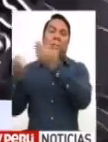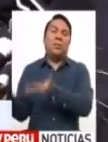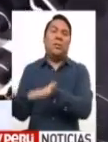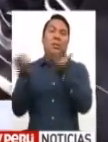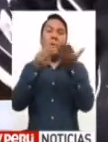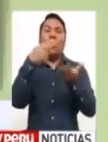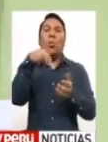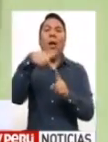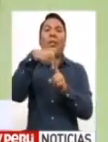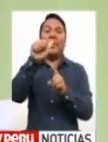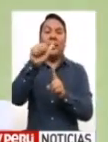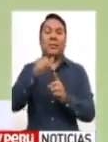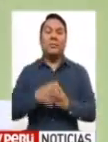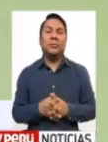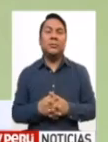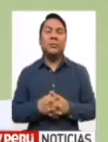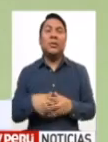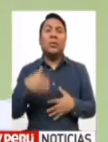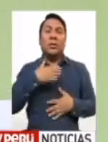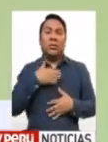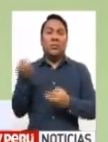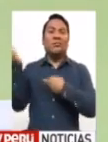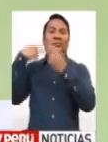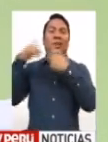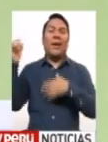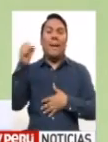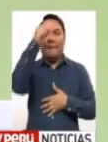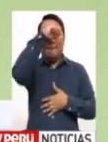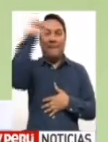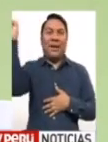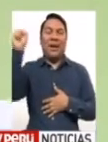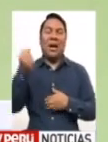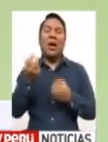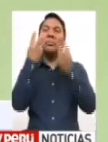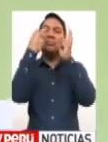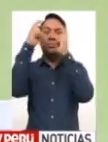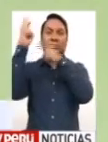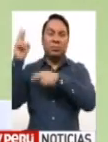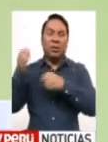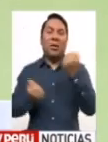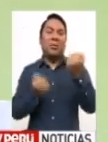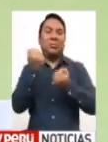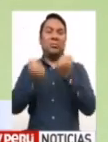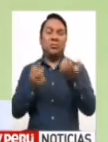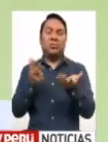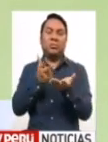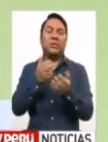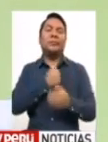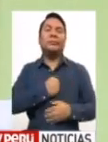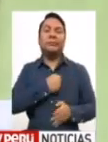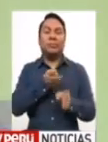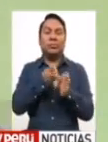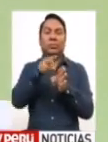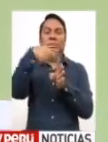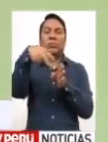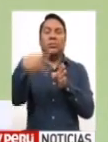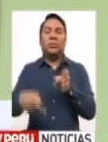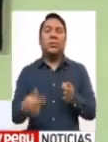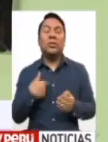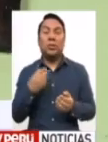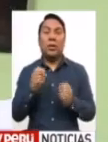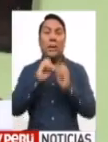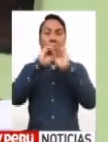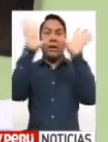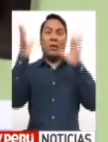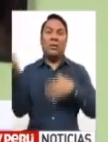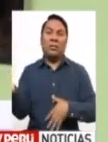provincia de Huanta. Estaba ya retornando de su viaje en una incursión, ¿no? Y lamentablemente pues hoy en la mañana me enteré sobre